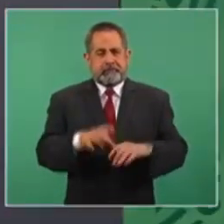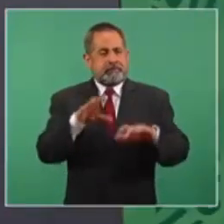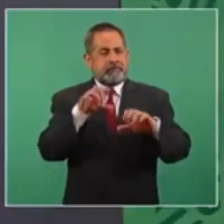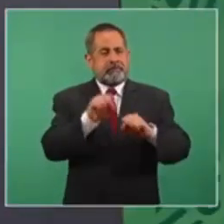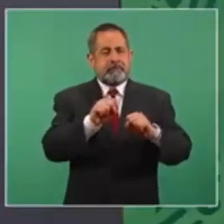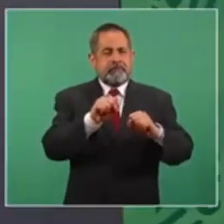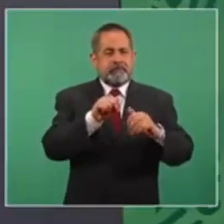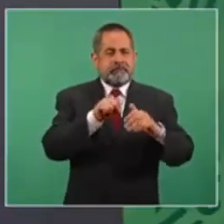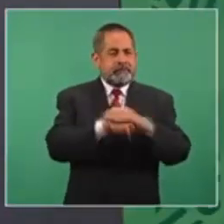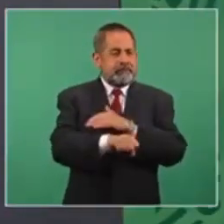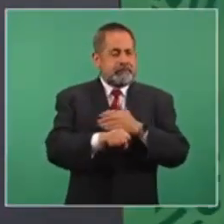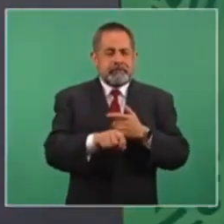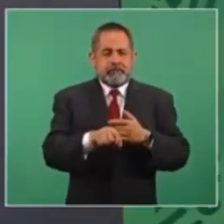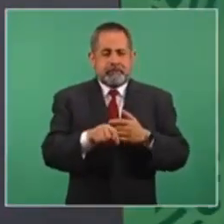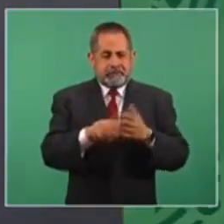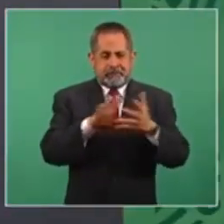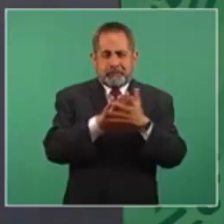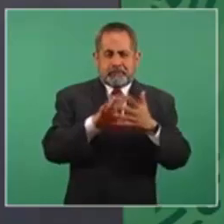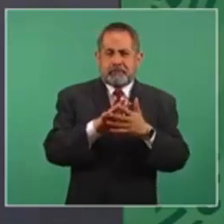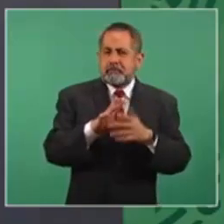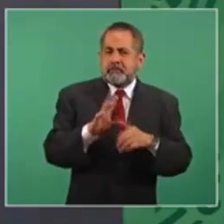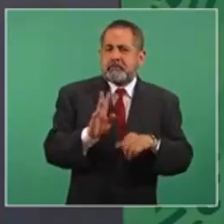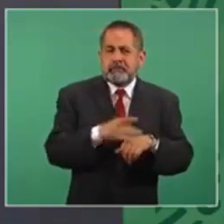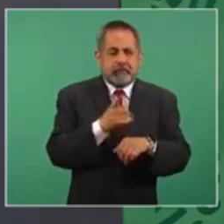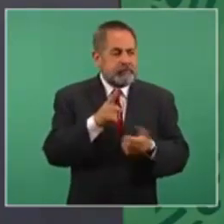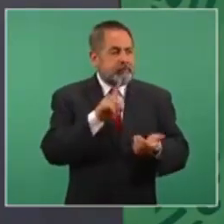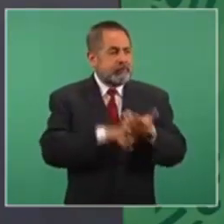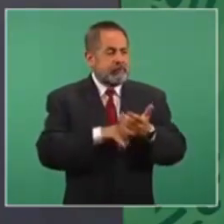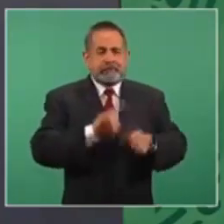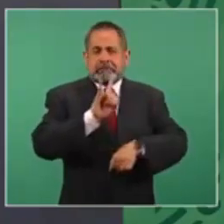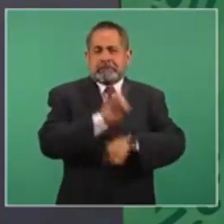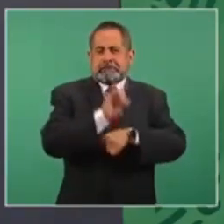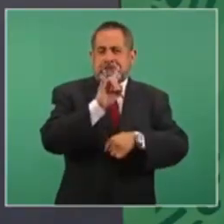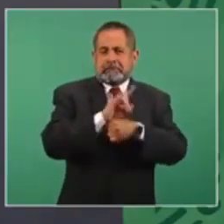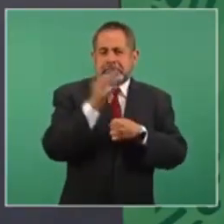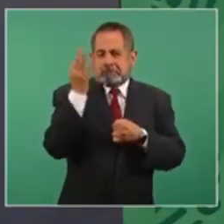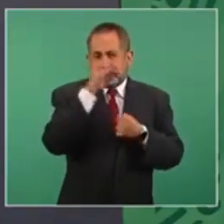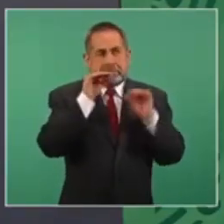afectada con un montaje de televisión